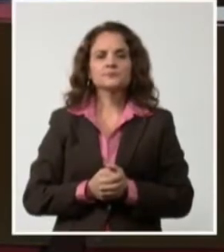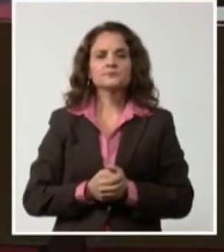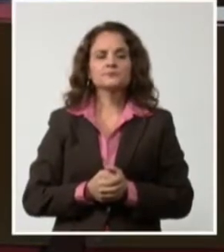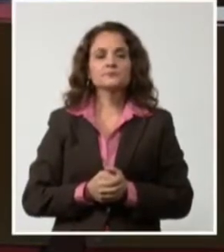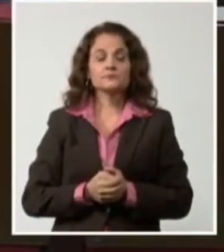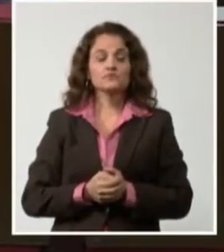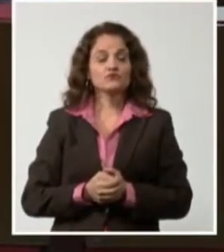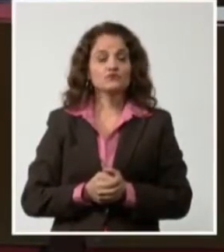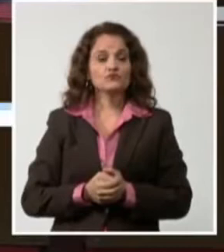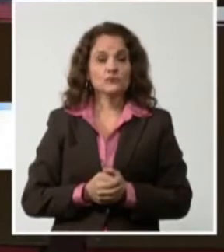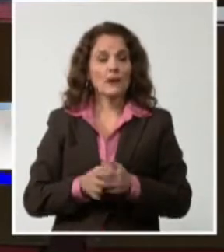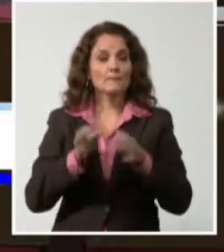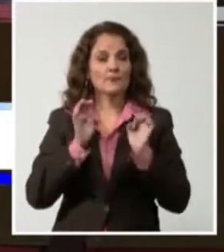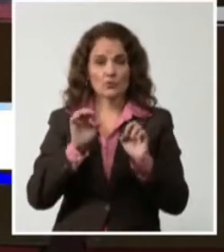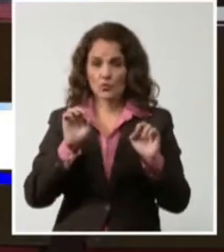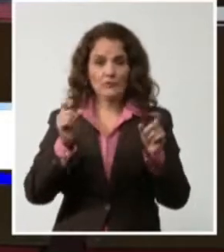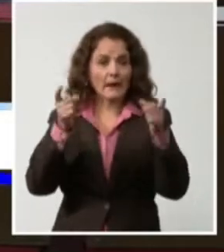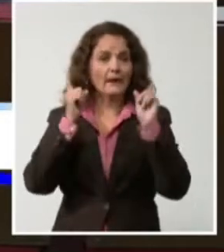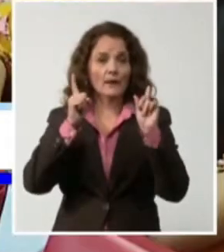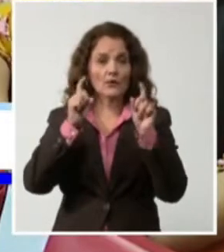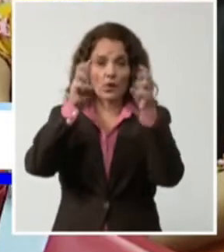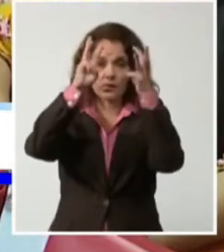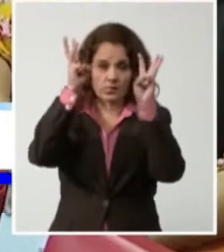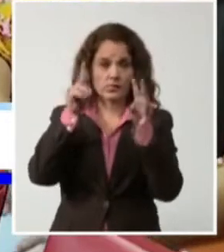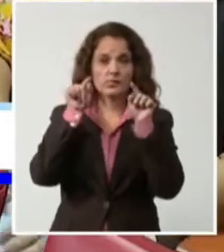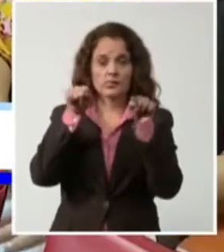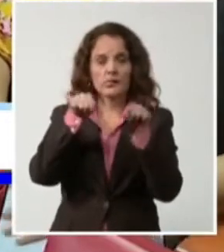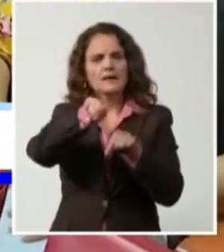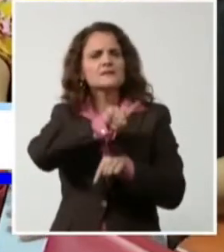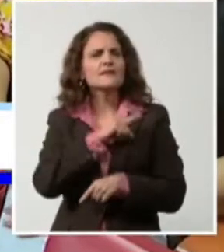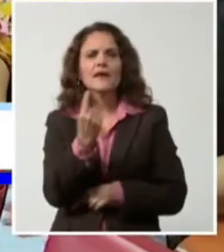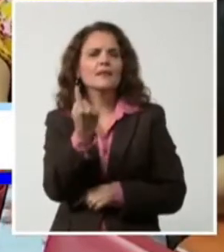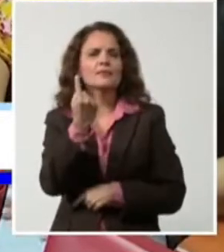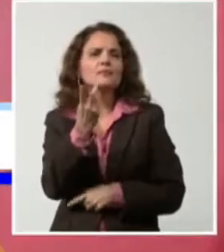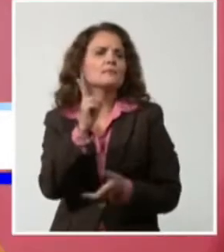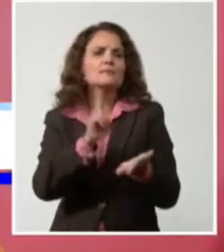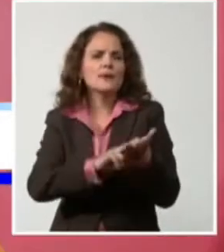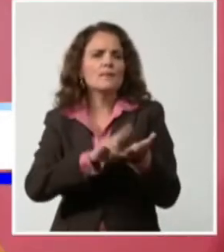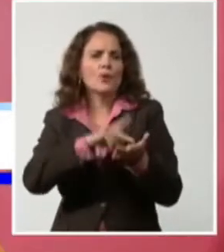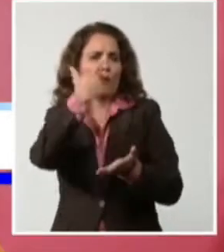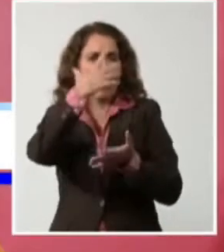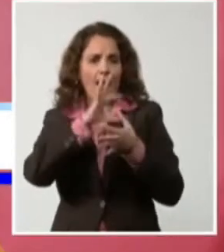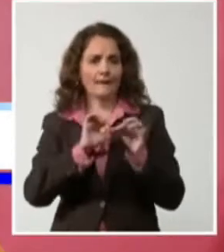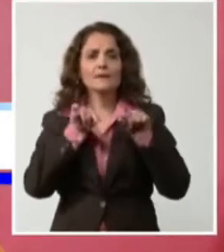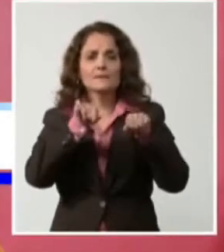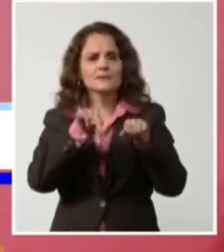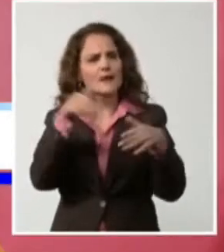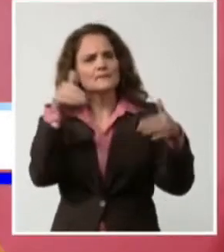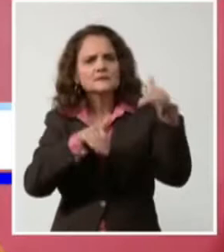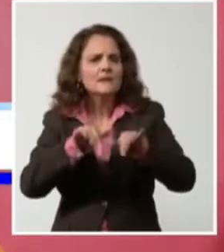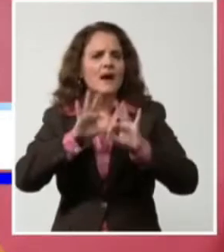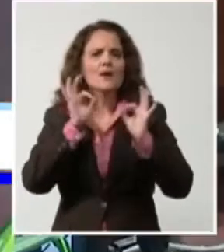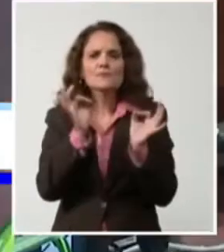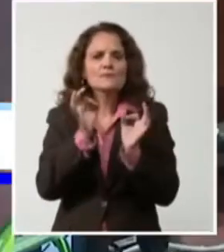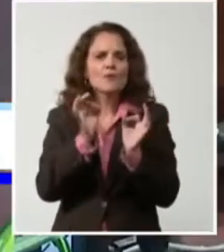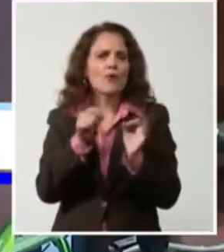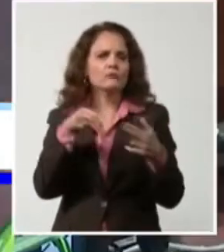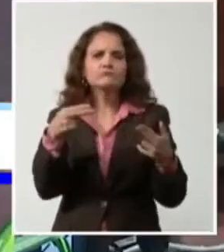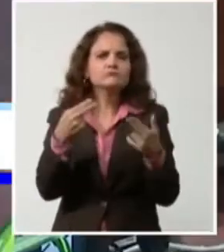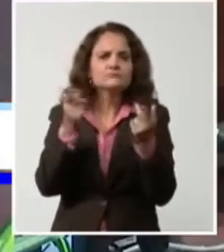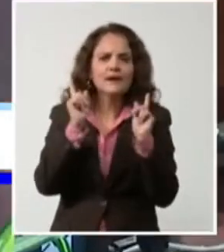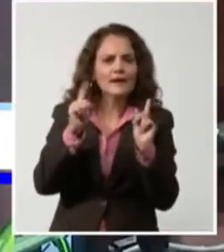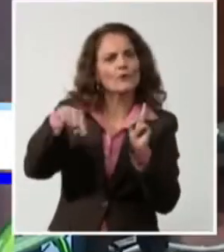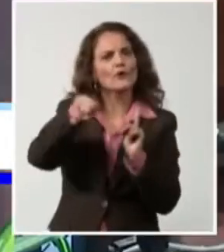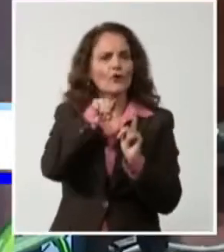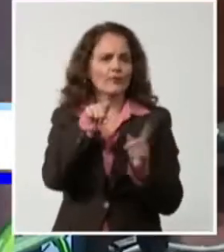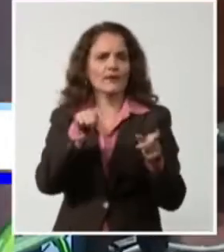De manera virtual como medida ante la COVID-19, diputados artemiseños participaron en la sesión del Parlamento cubano este lunes, jornada en la